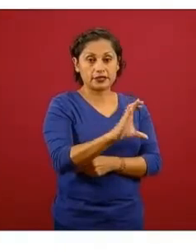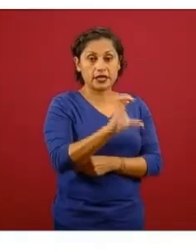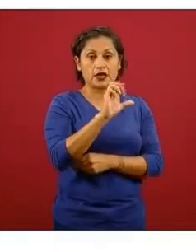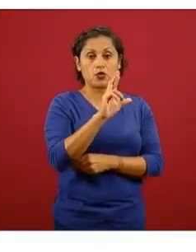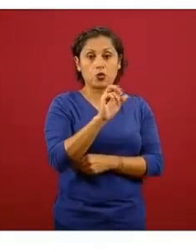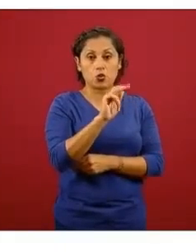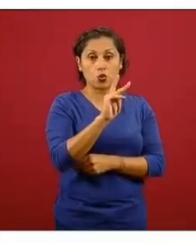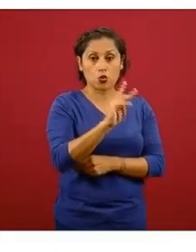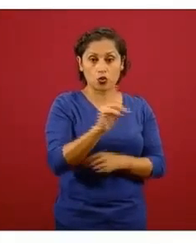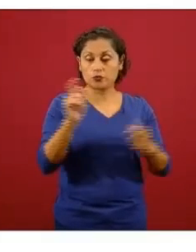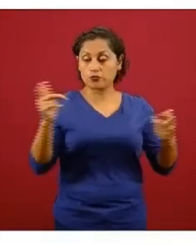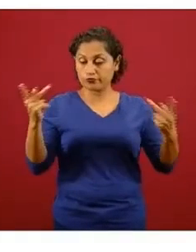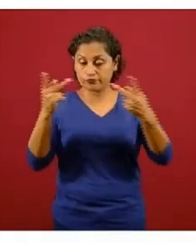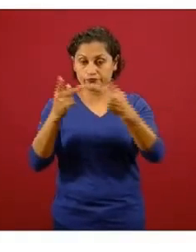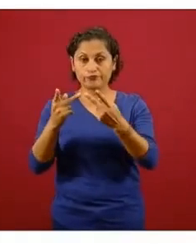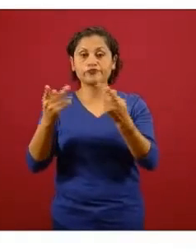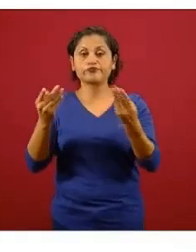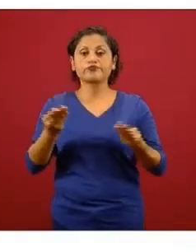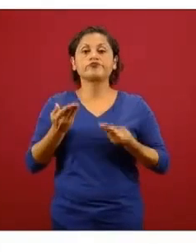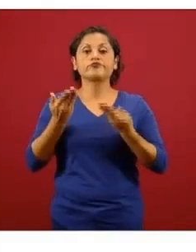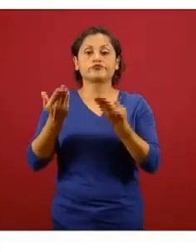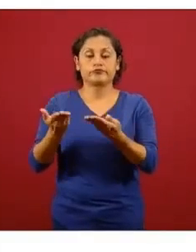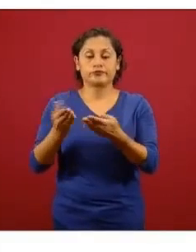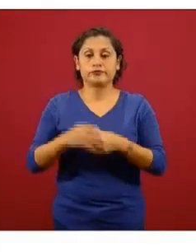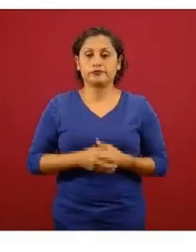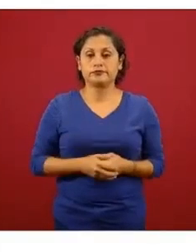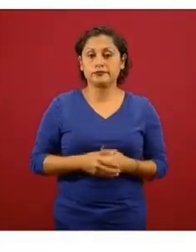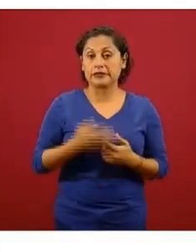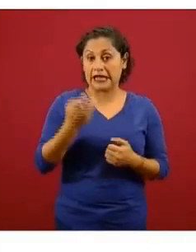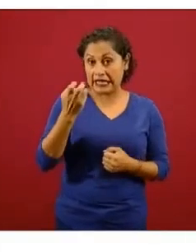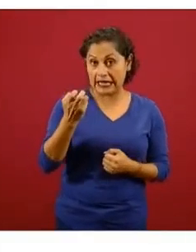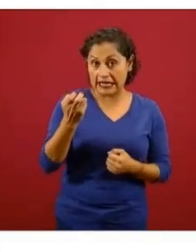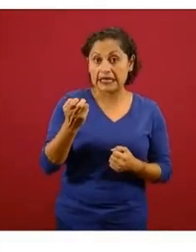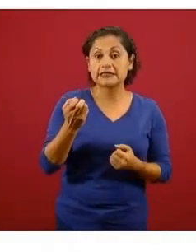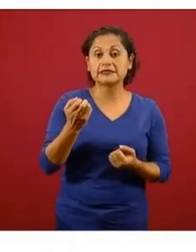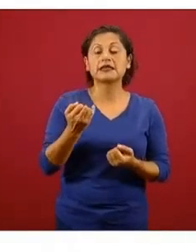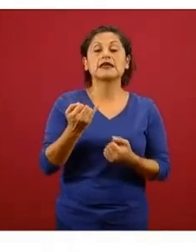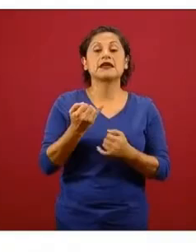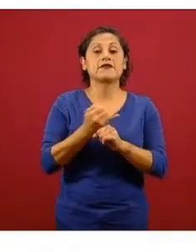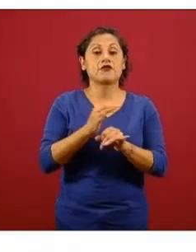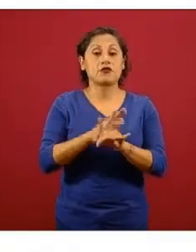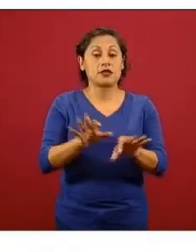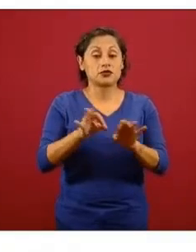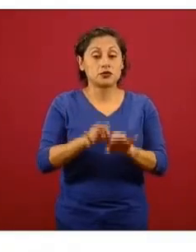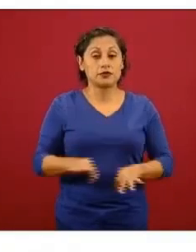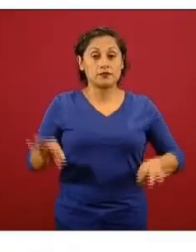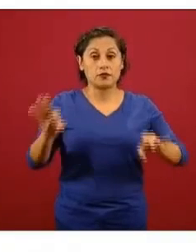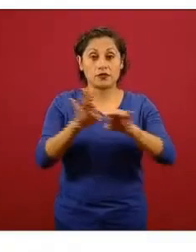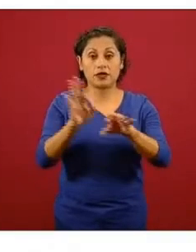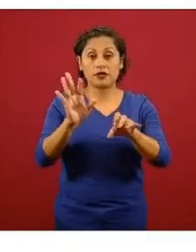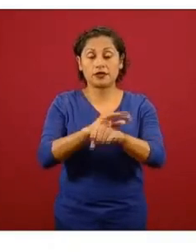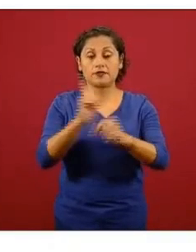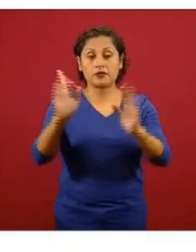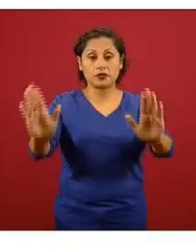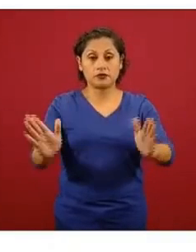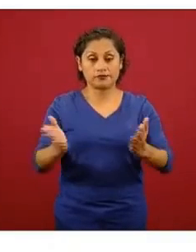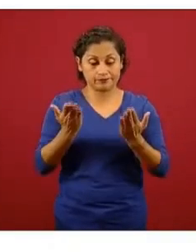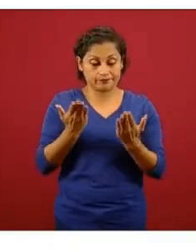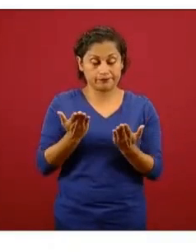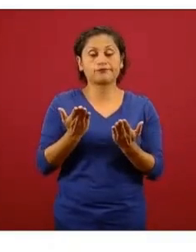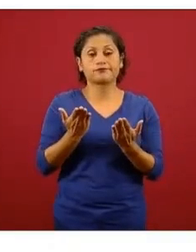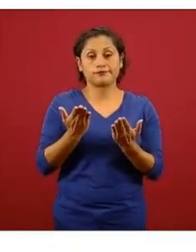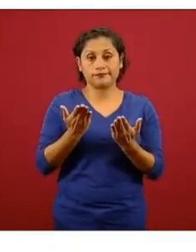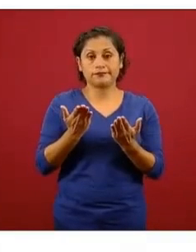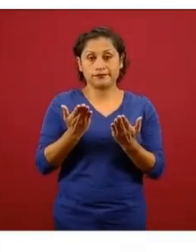Entonces, con esa información nosotros vamos a poder, a través de un procedimiento informático,